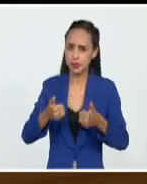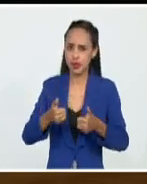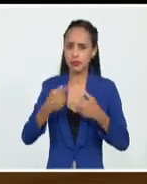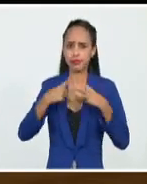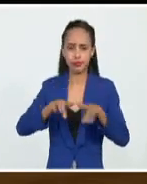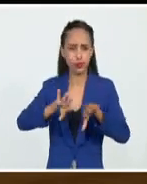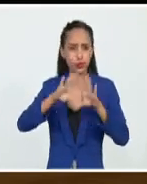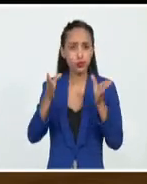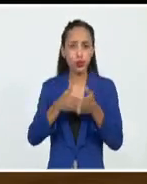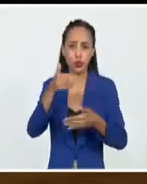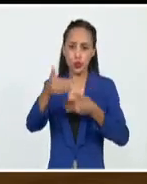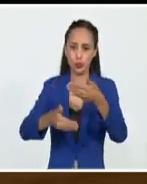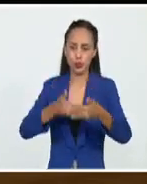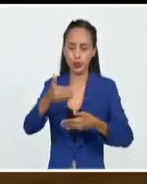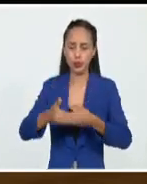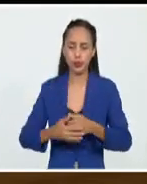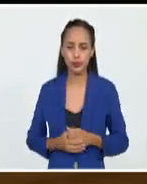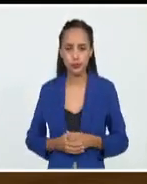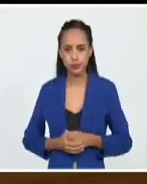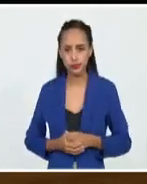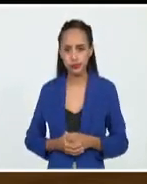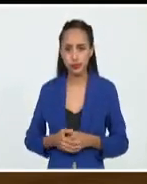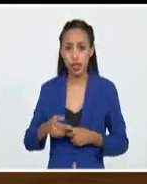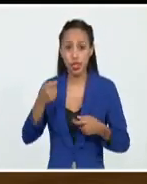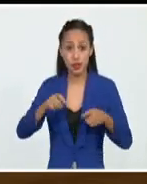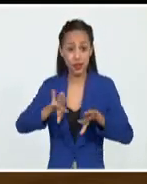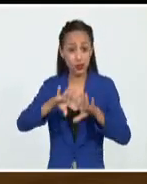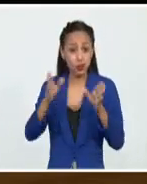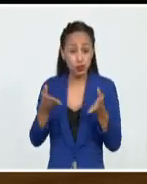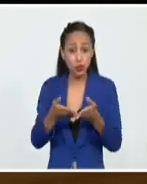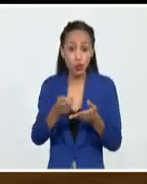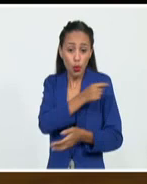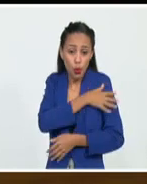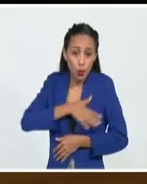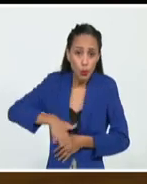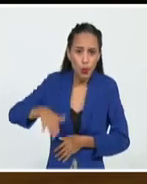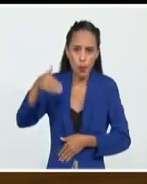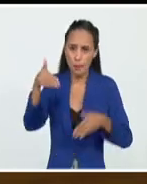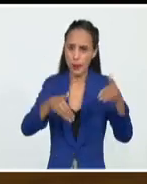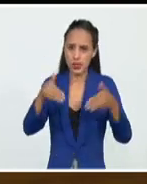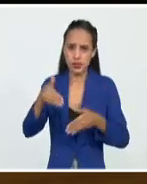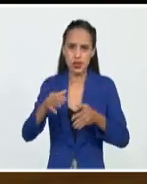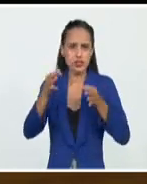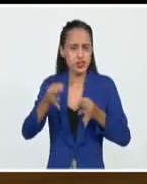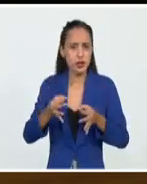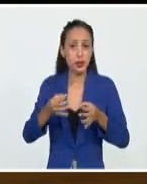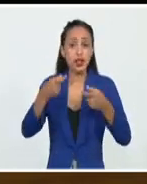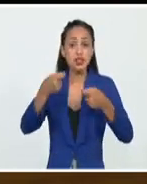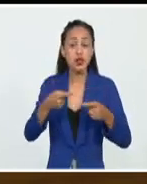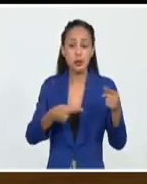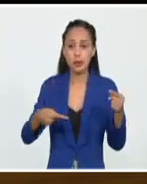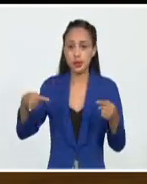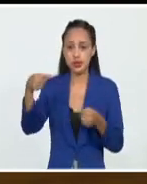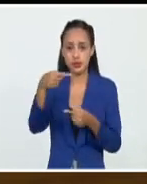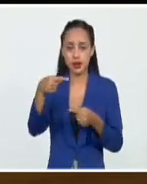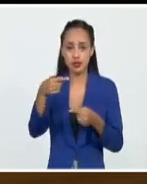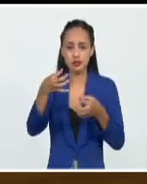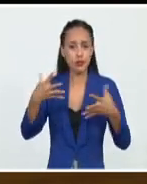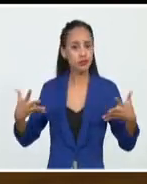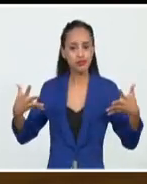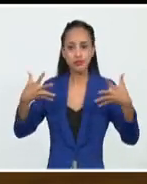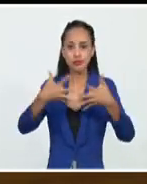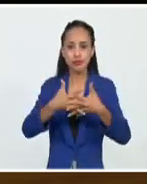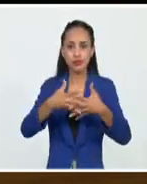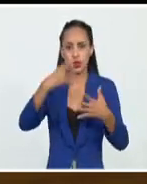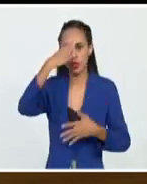la participación creciente de los ciudadanos en las decisiones fundamentales. La unidad de la inmensa mayoría de los cubanos en torno